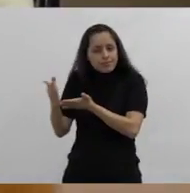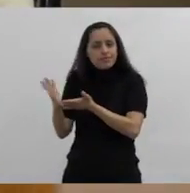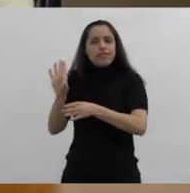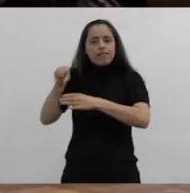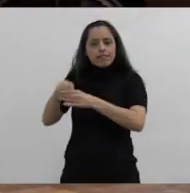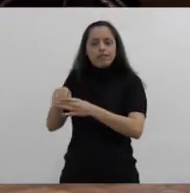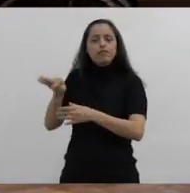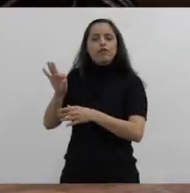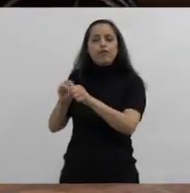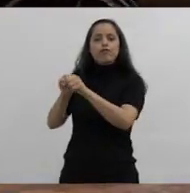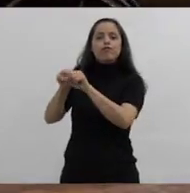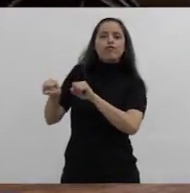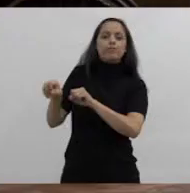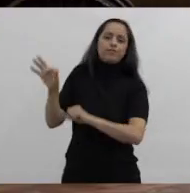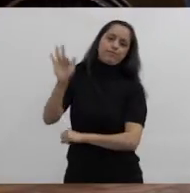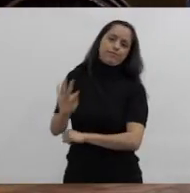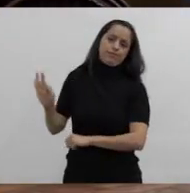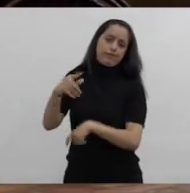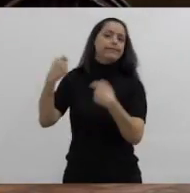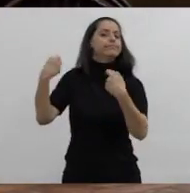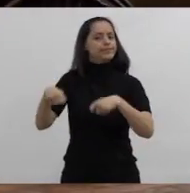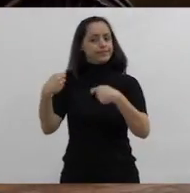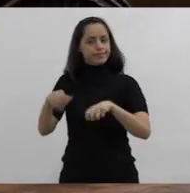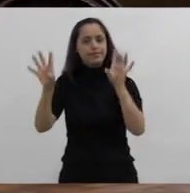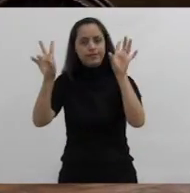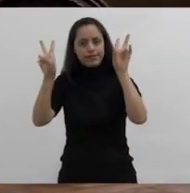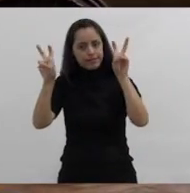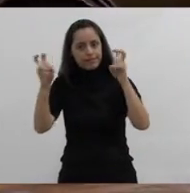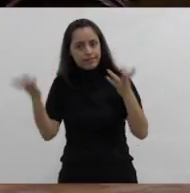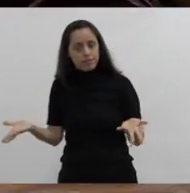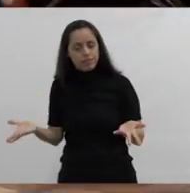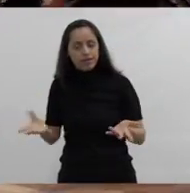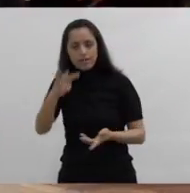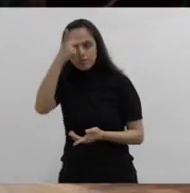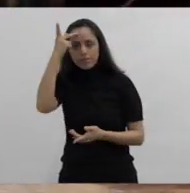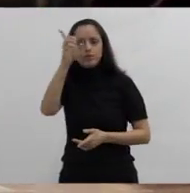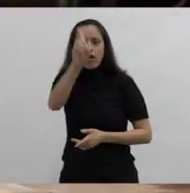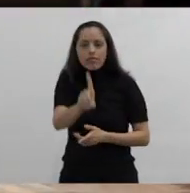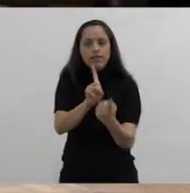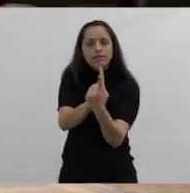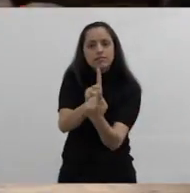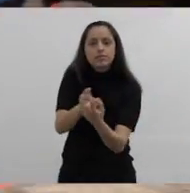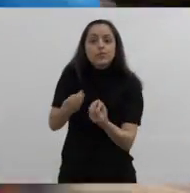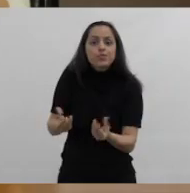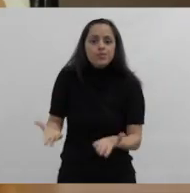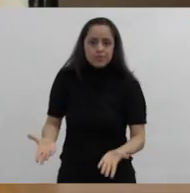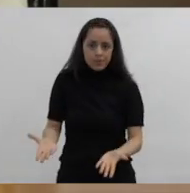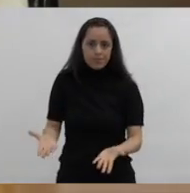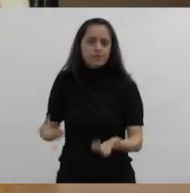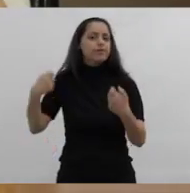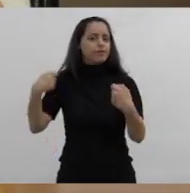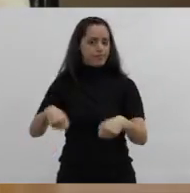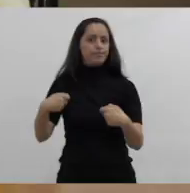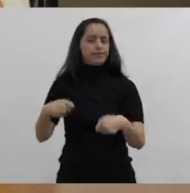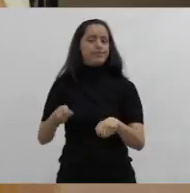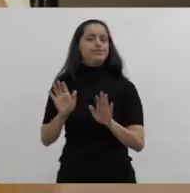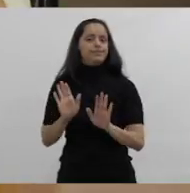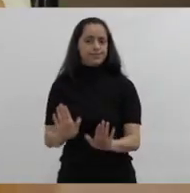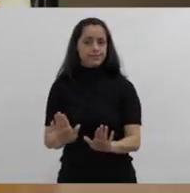formación inicial del docente. Para eso tenemos el profesorado de educación especial, que forma a docentes para